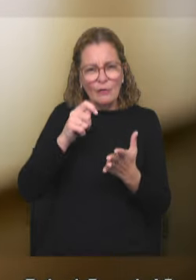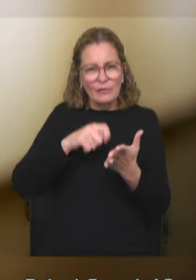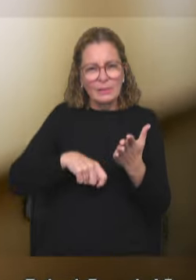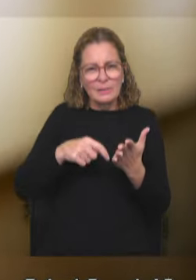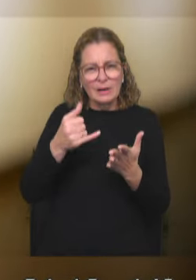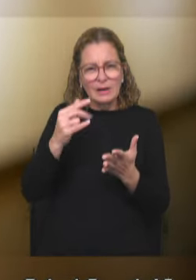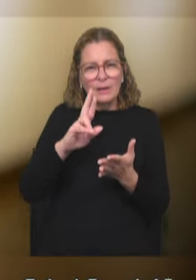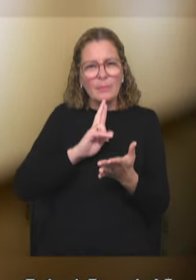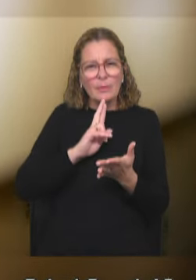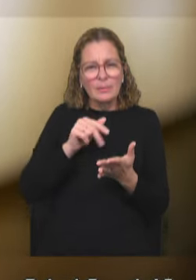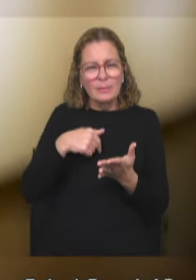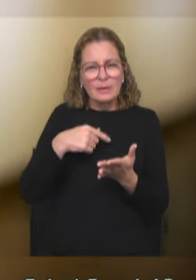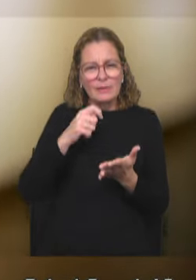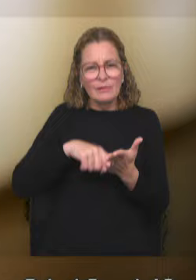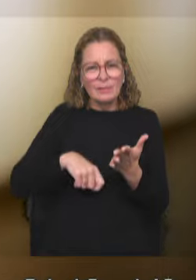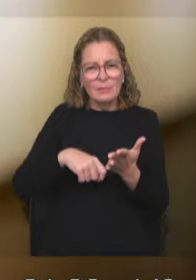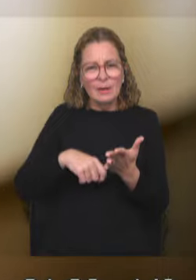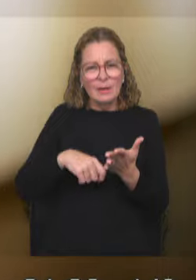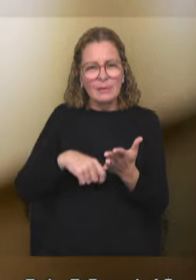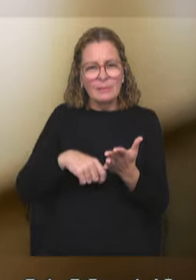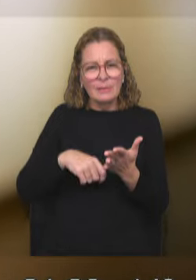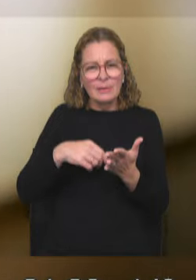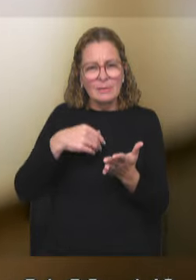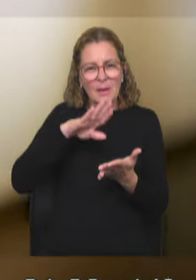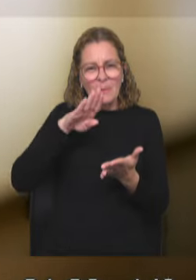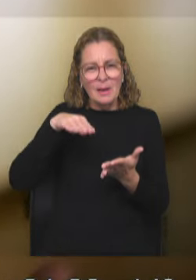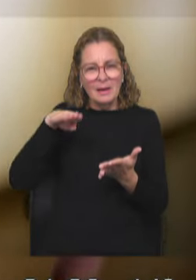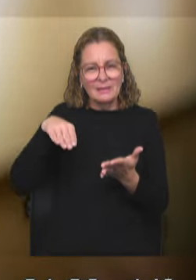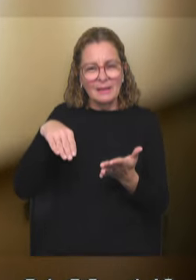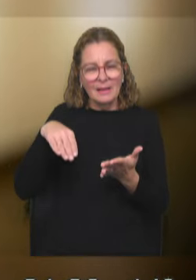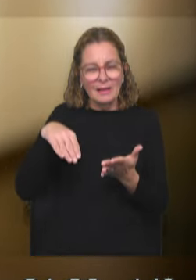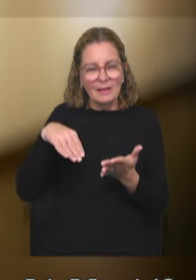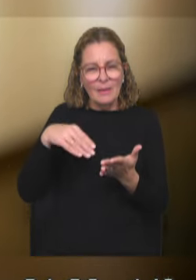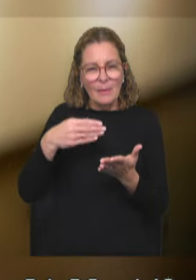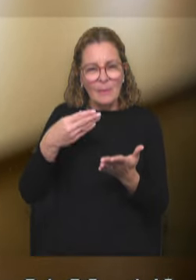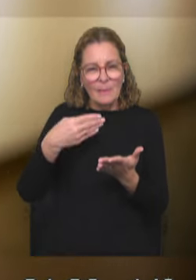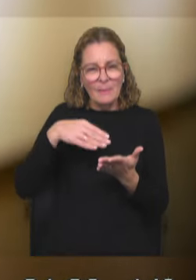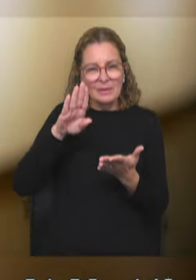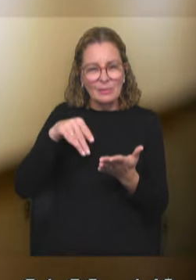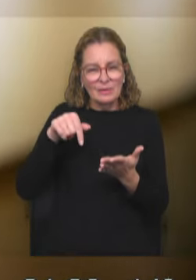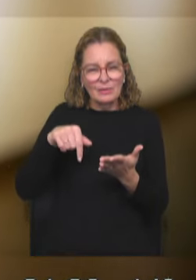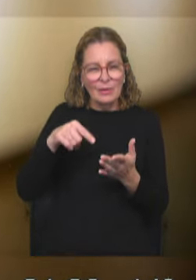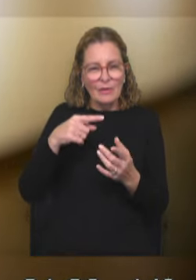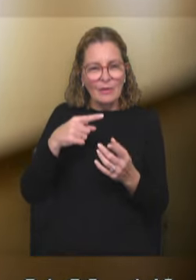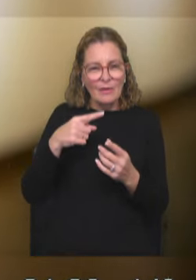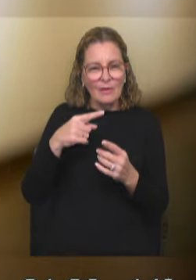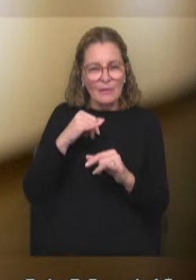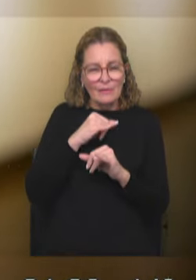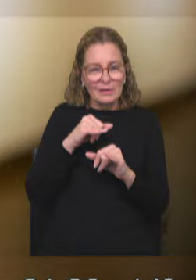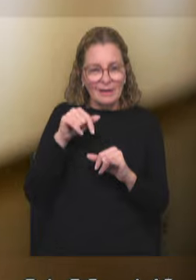Blanes le contesta: mi firma es mi paleta. Y estos cielos, fines del siglo XIX,